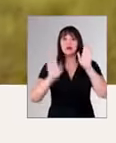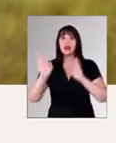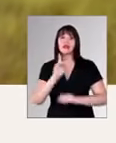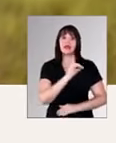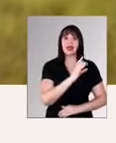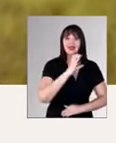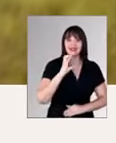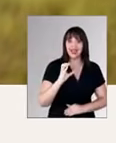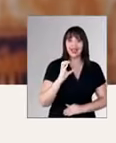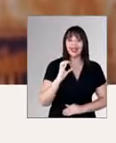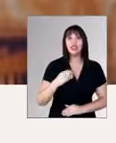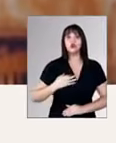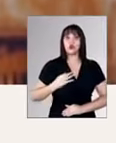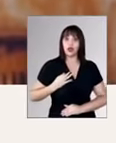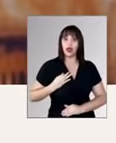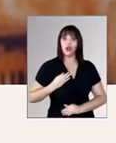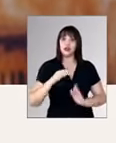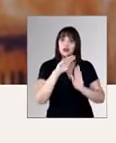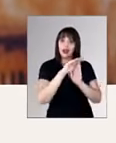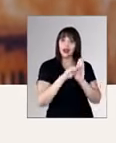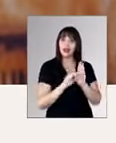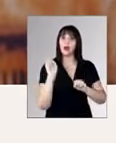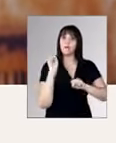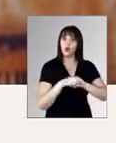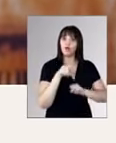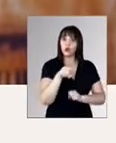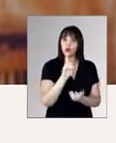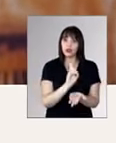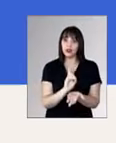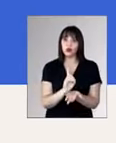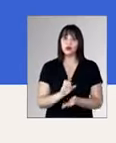y los candidatos de la DC y ciudadanos de la lista del apruebo